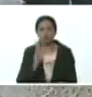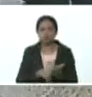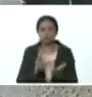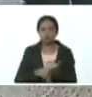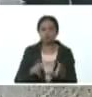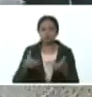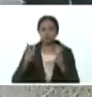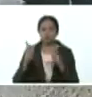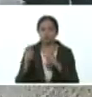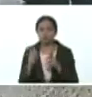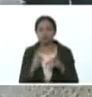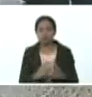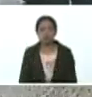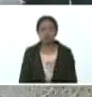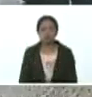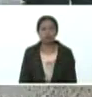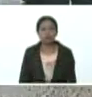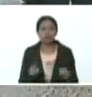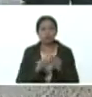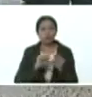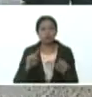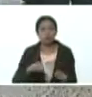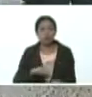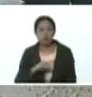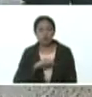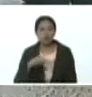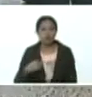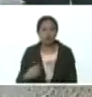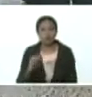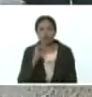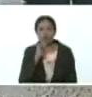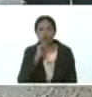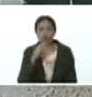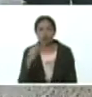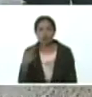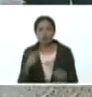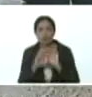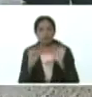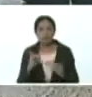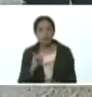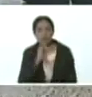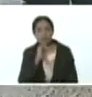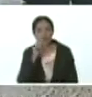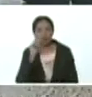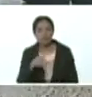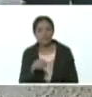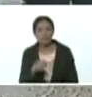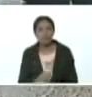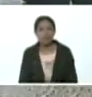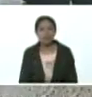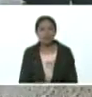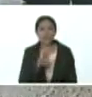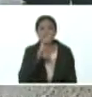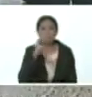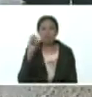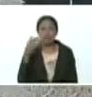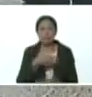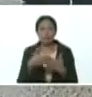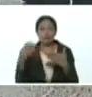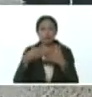cúmplase. Igualmente quiero anunciar, así como anuncié, aparté 100 millones de